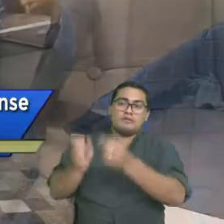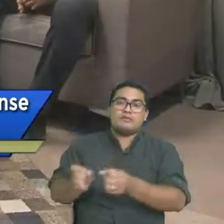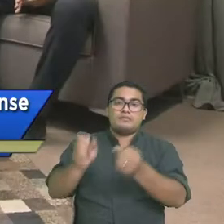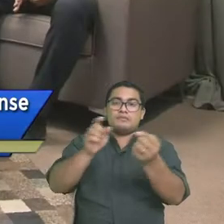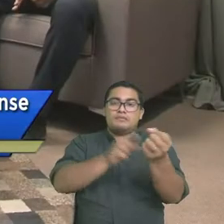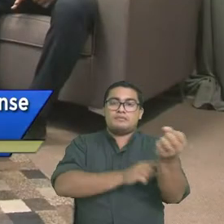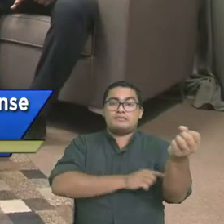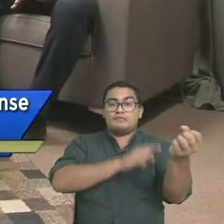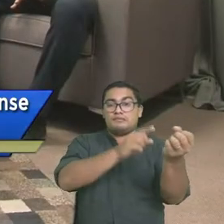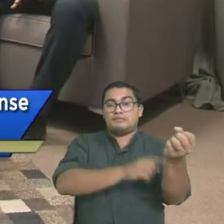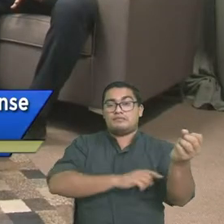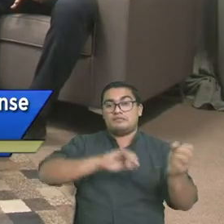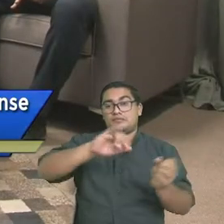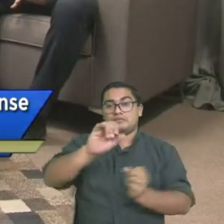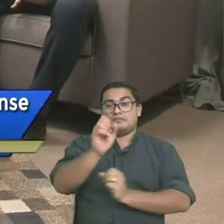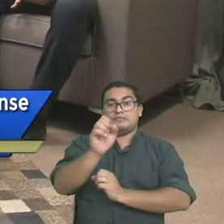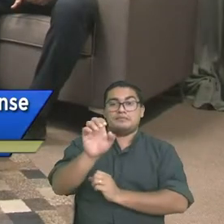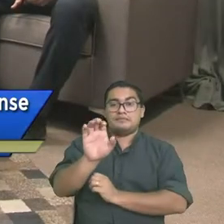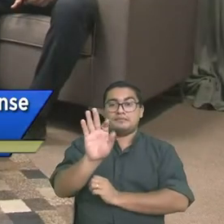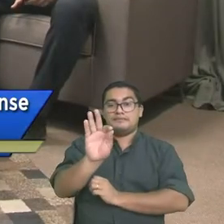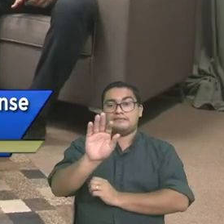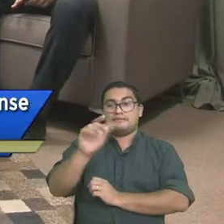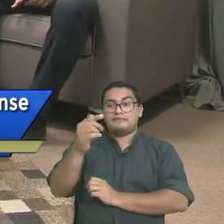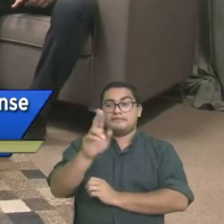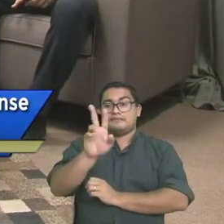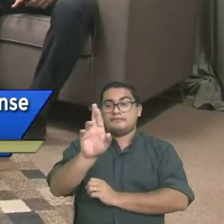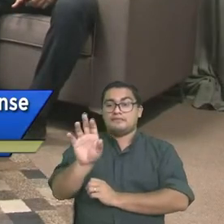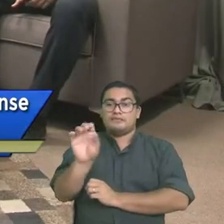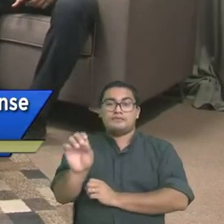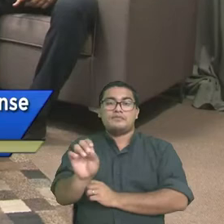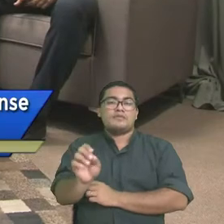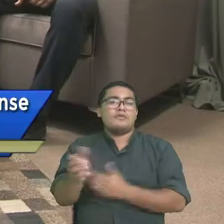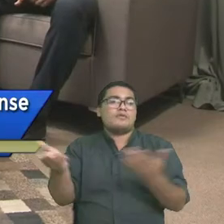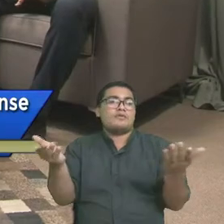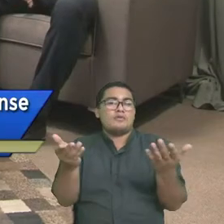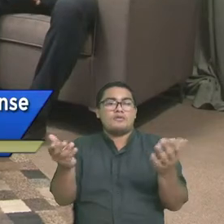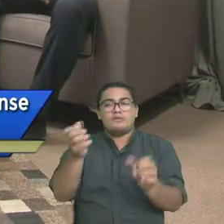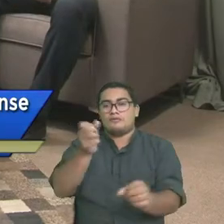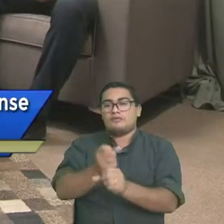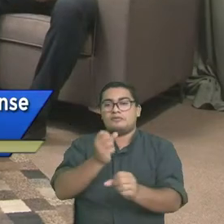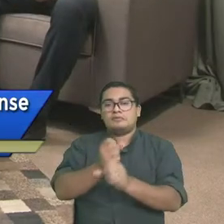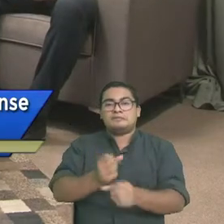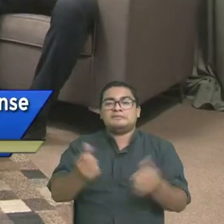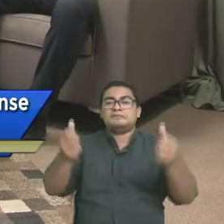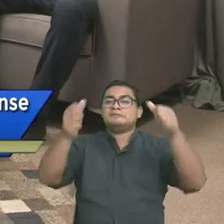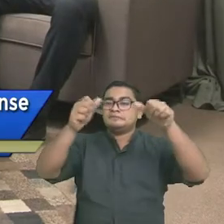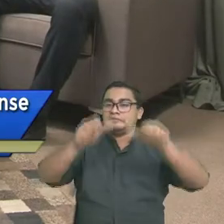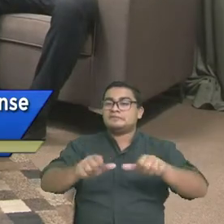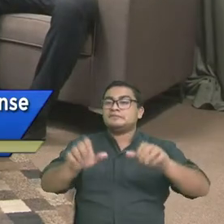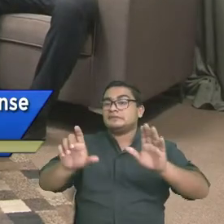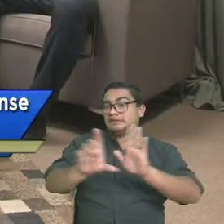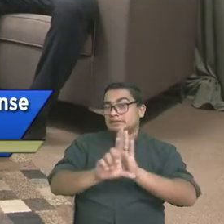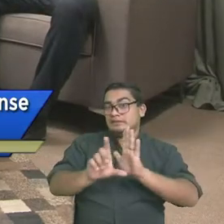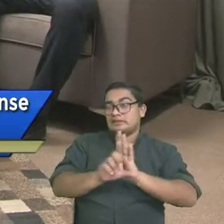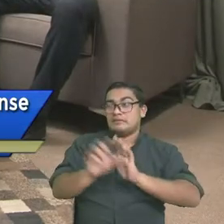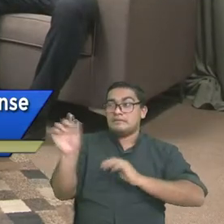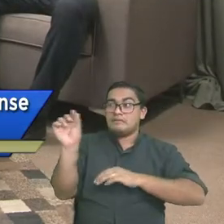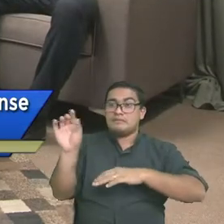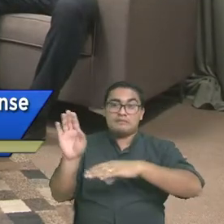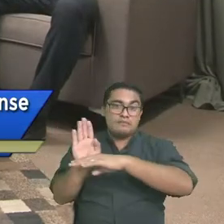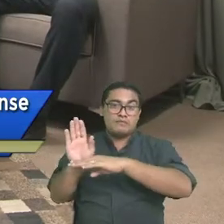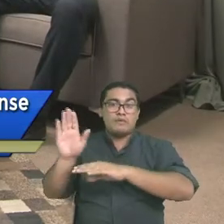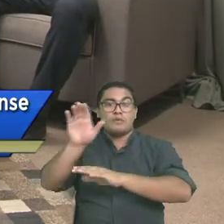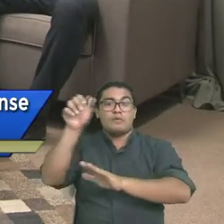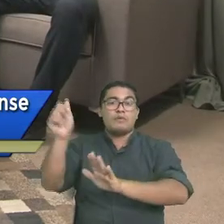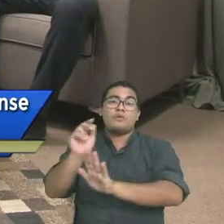Figueroa va a estar explicando cuál ha sido la dinámica tanto de la aprobación de leyes como de préstamos internacionales. Pero en